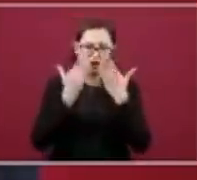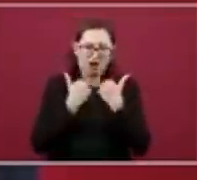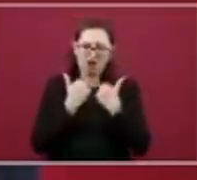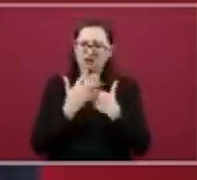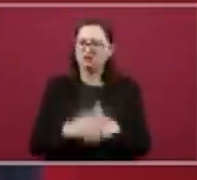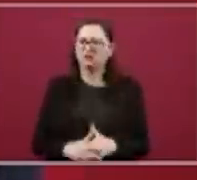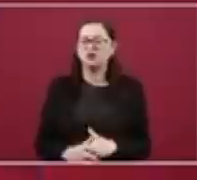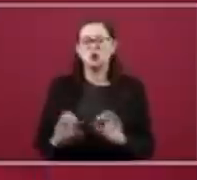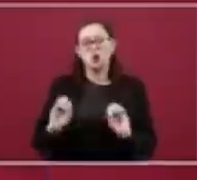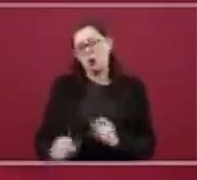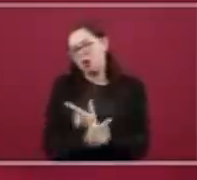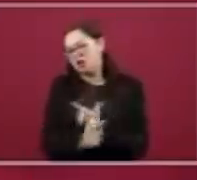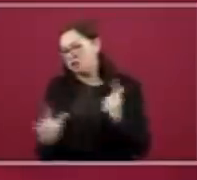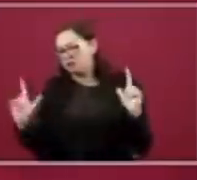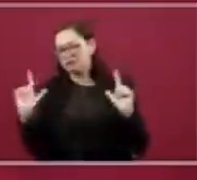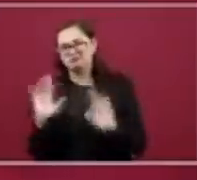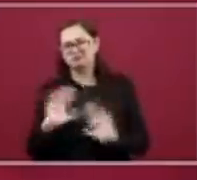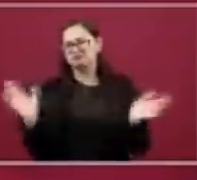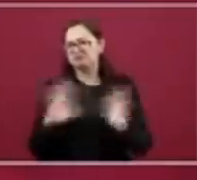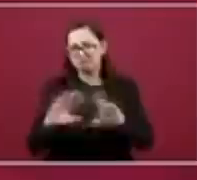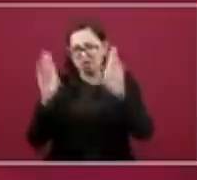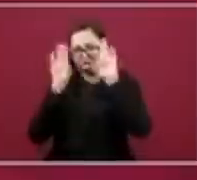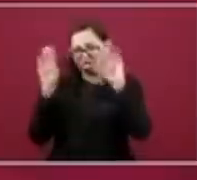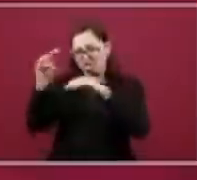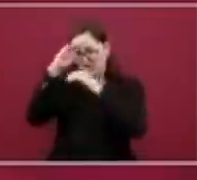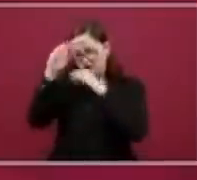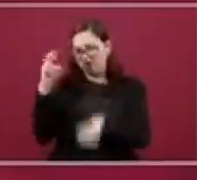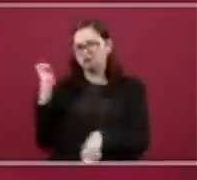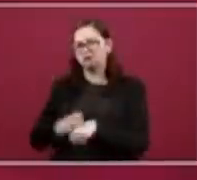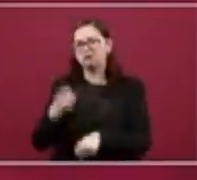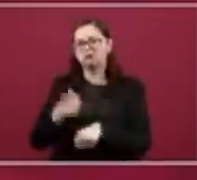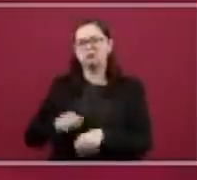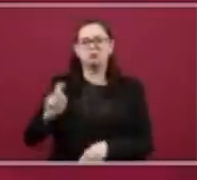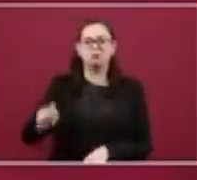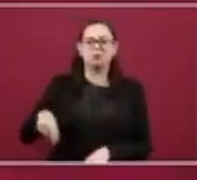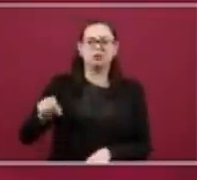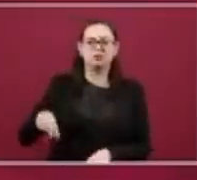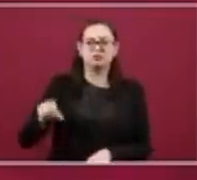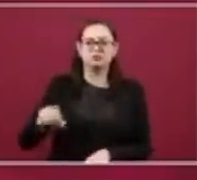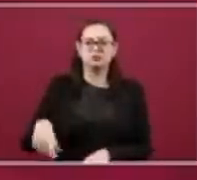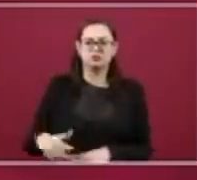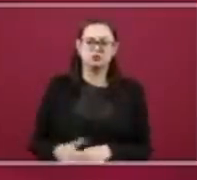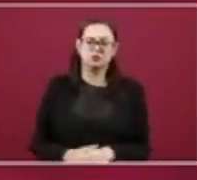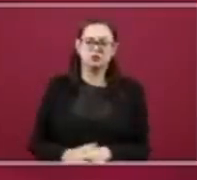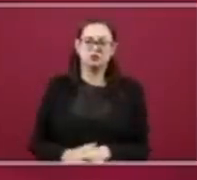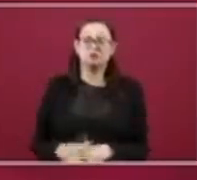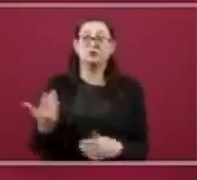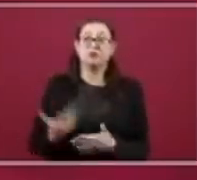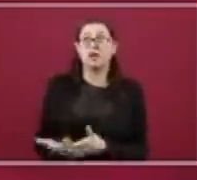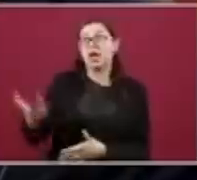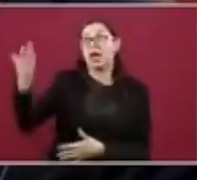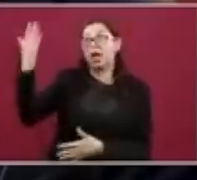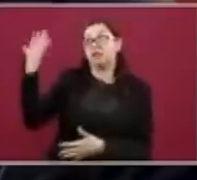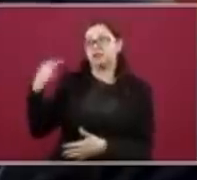con ser liberal. Eso es conservadurismo. Nosotros cuando estudiamos en ciencias